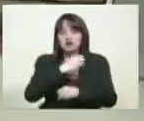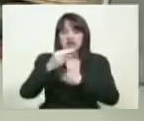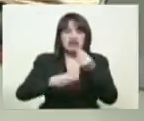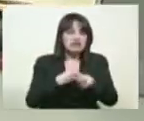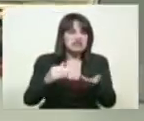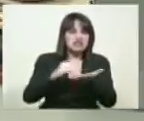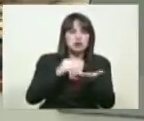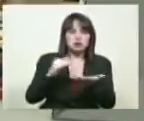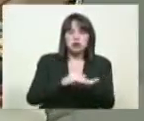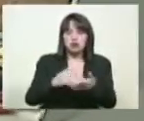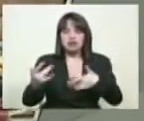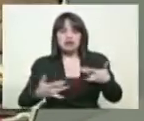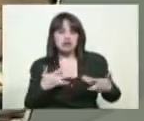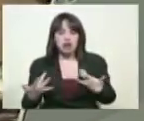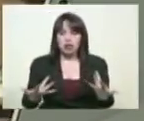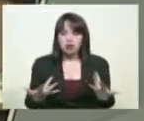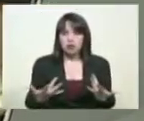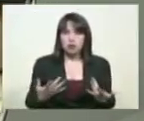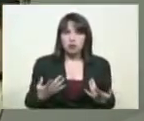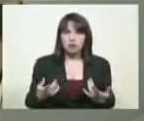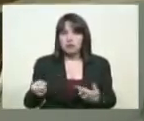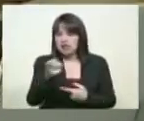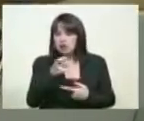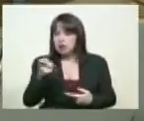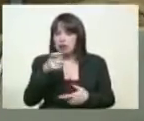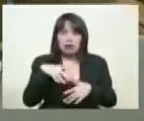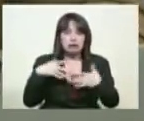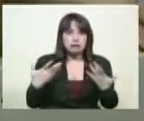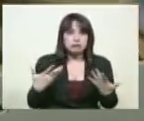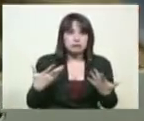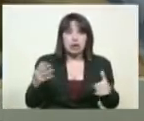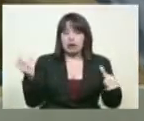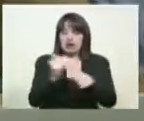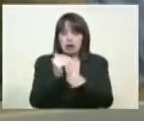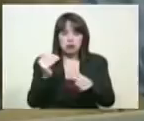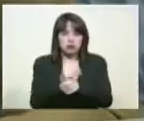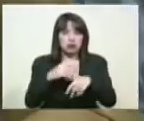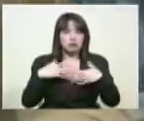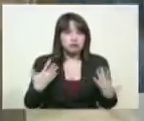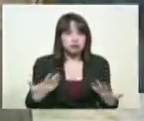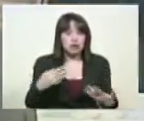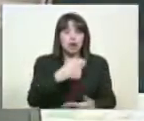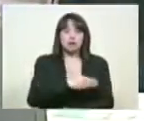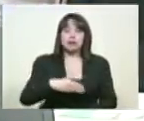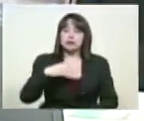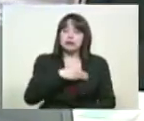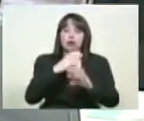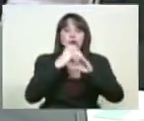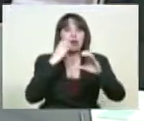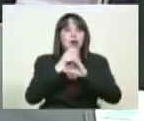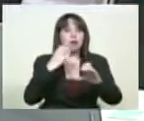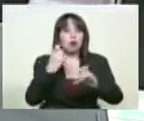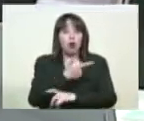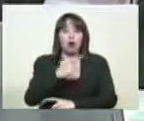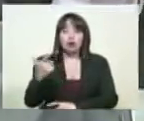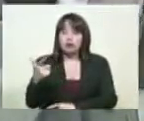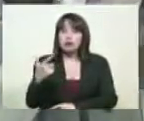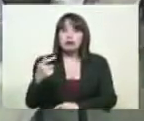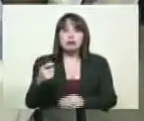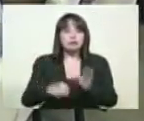que active donde active en la visión de la misión transporte que fue tan exitosa